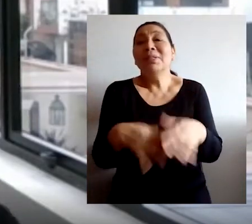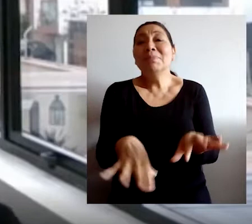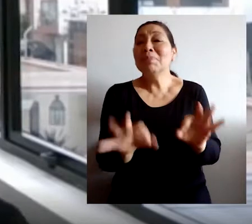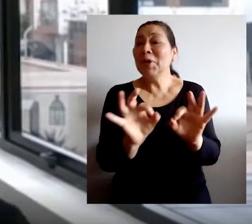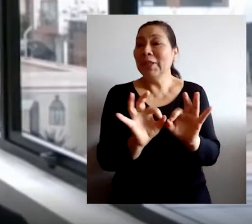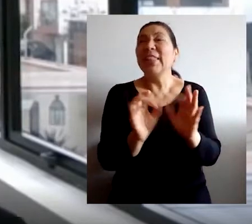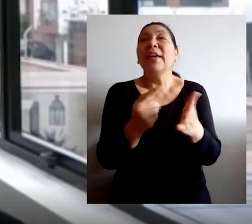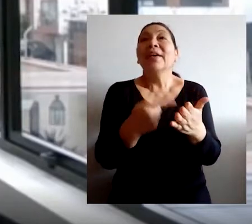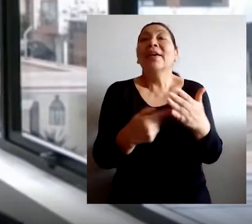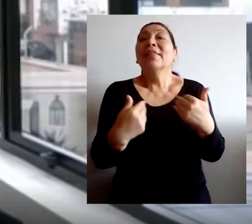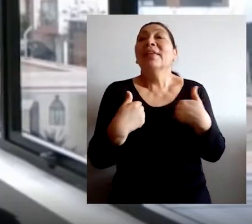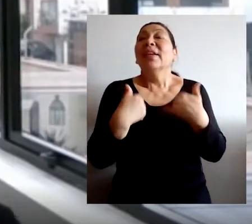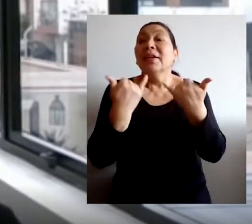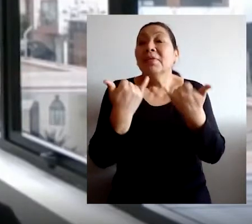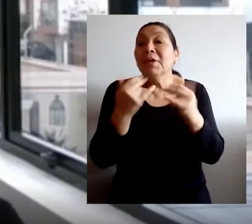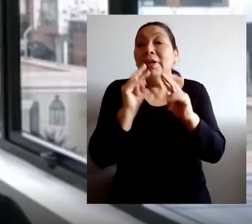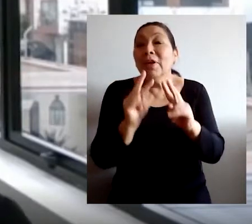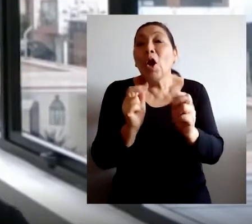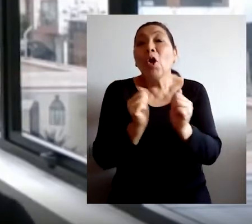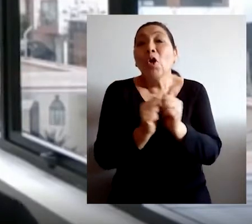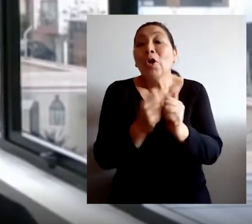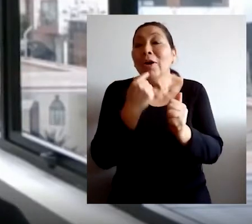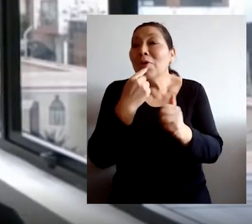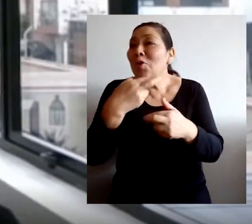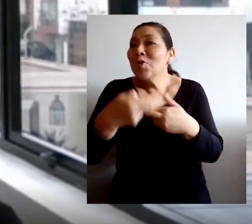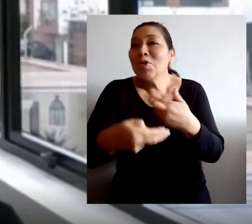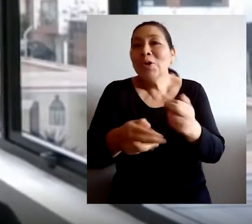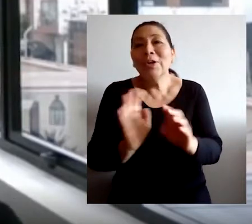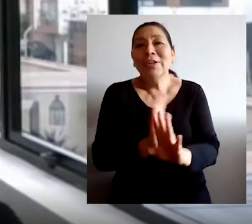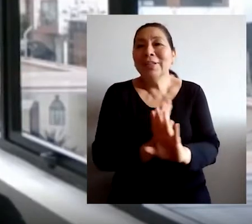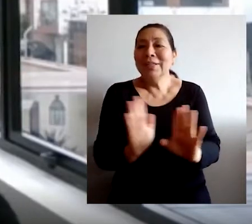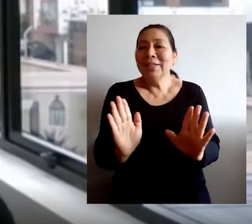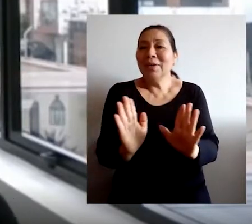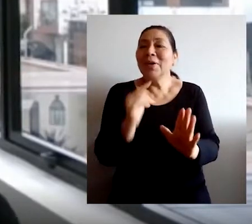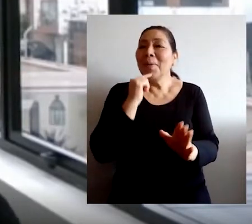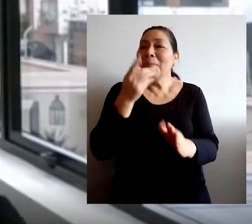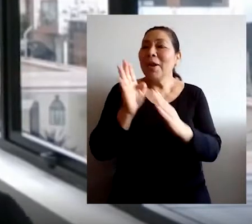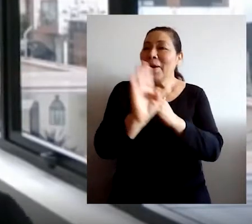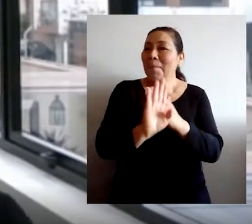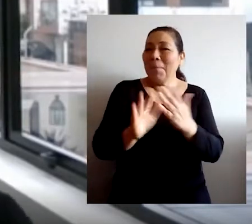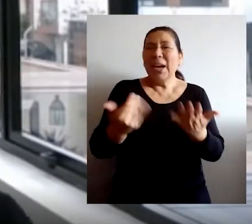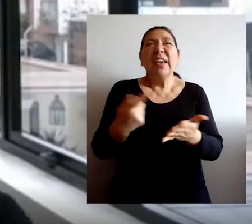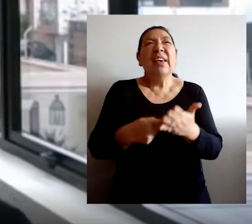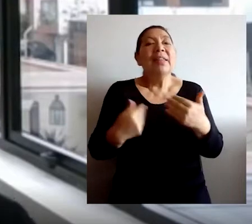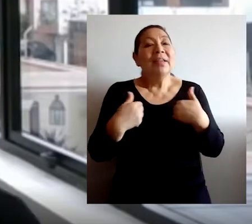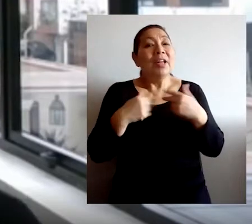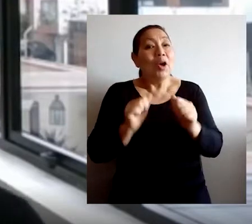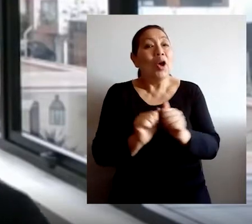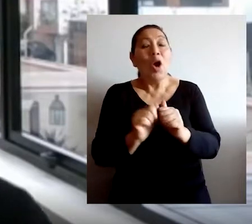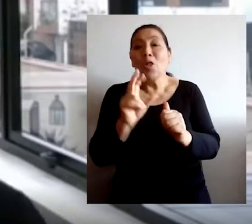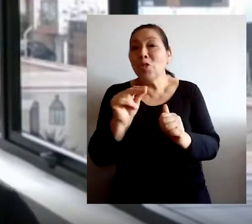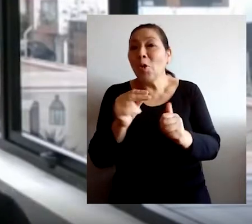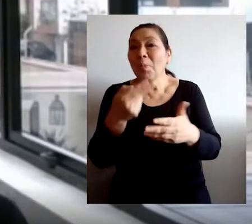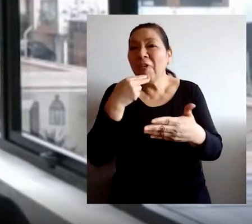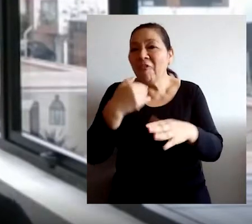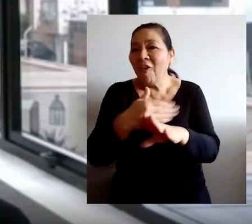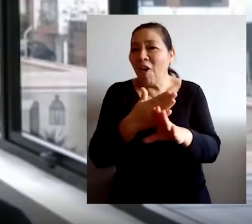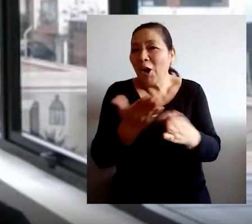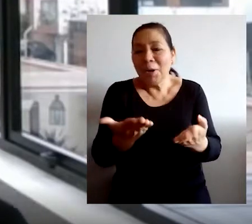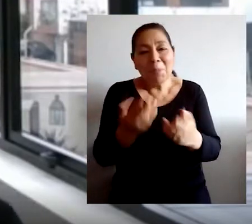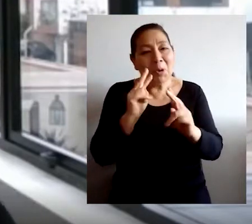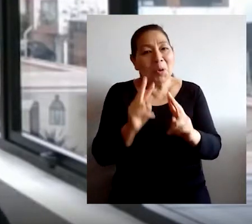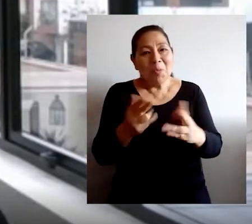es, ¿qué tiene que ver esto con declarar improcedente una demanda de amparo? ¿Qué tiene que ver esto con no ver el mérito? No